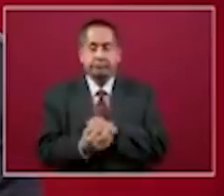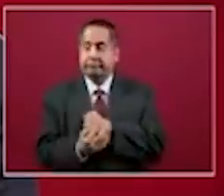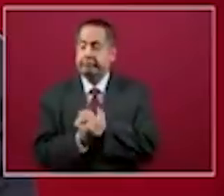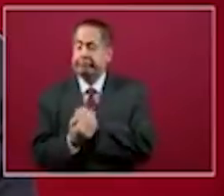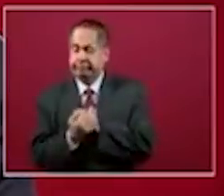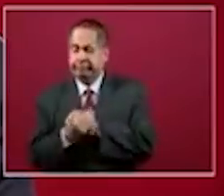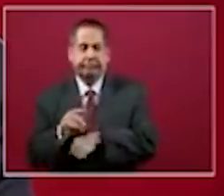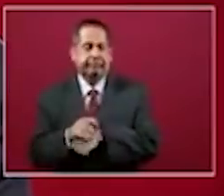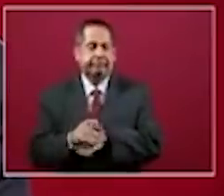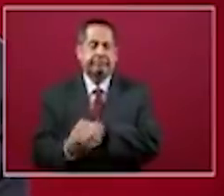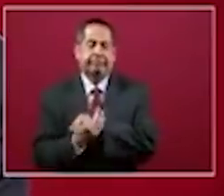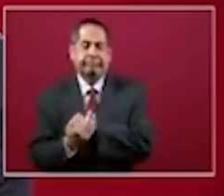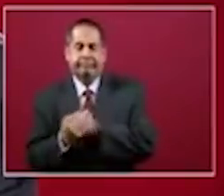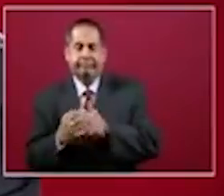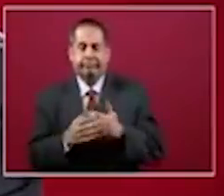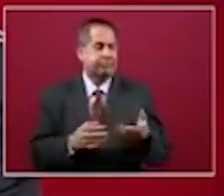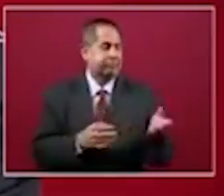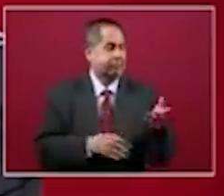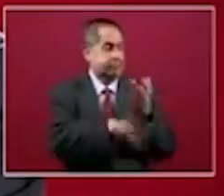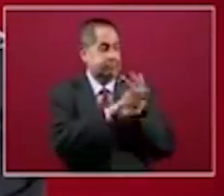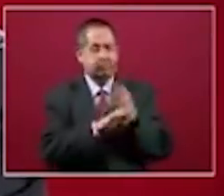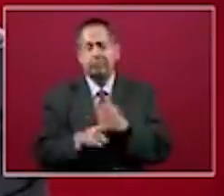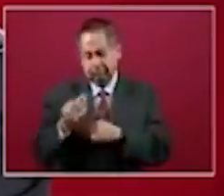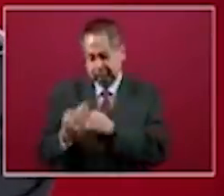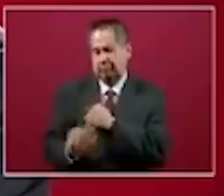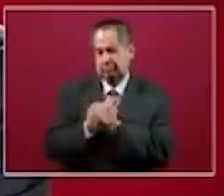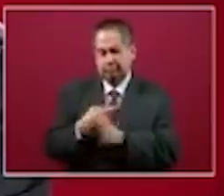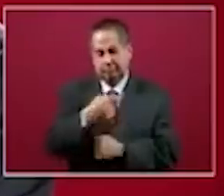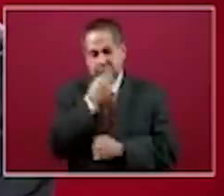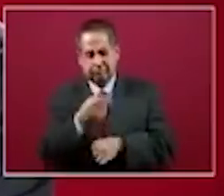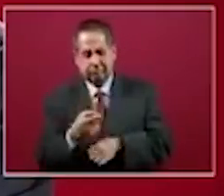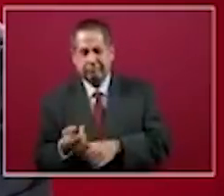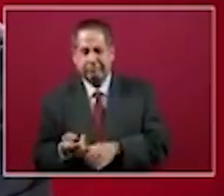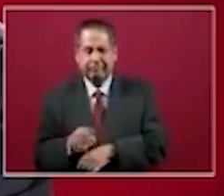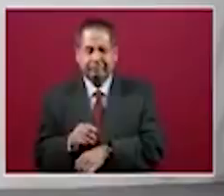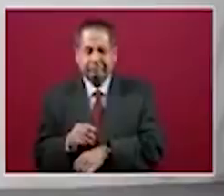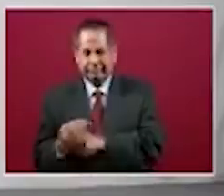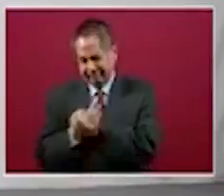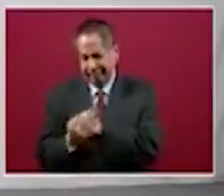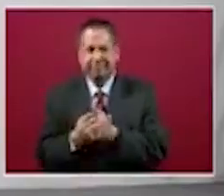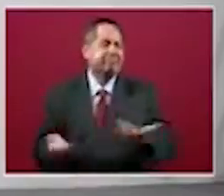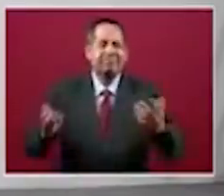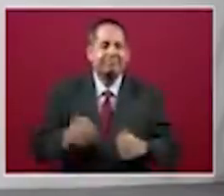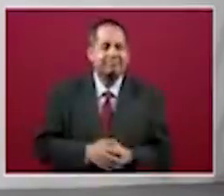defendernos en contra de los que nos cuestionan o nos critican, nada más